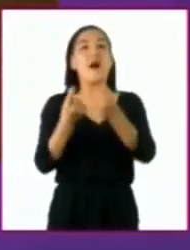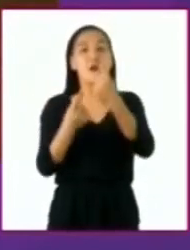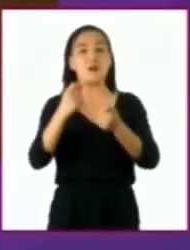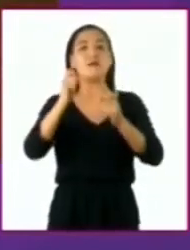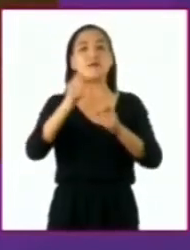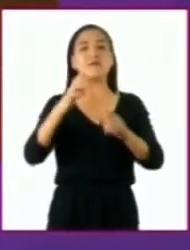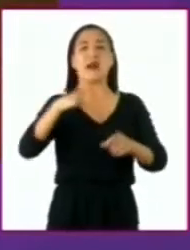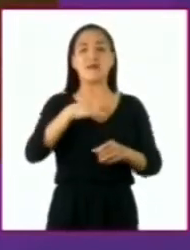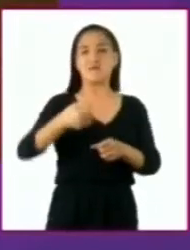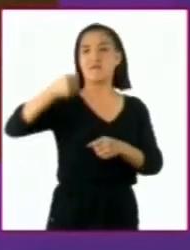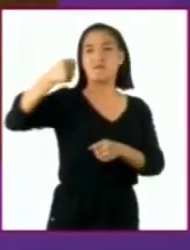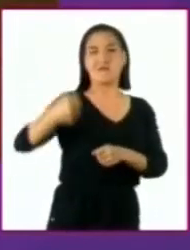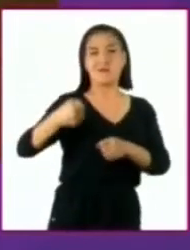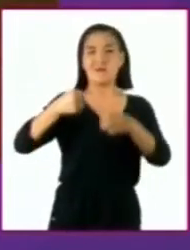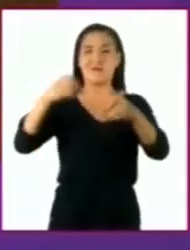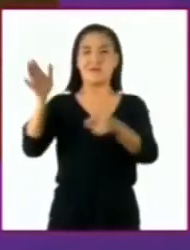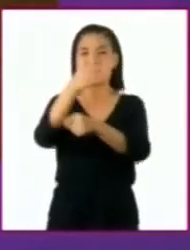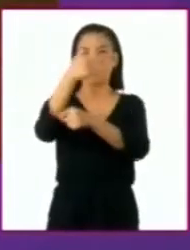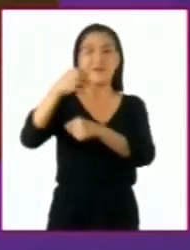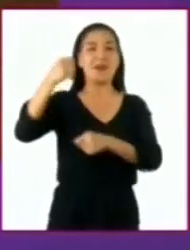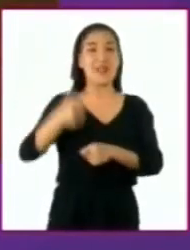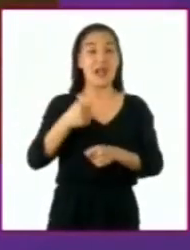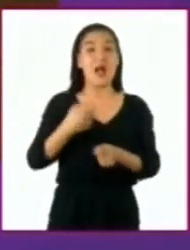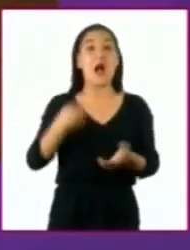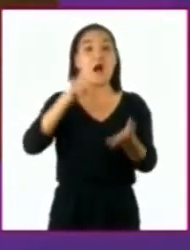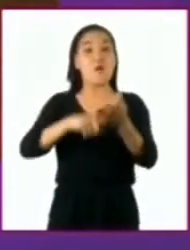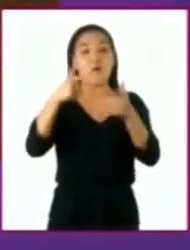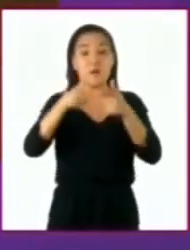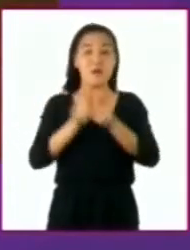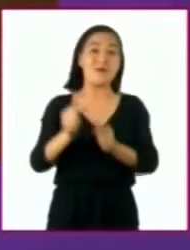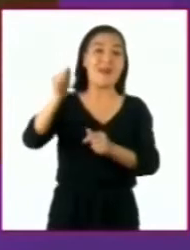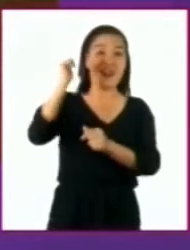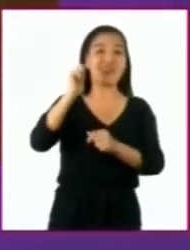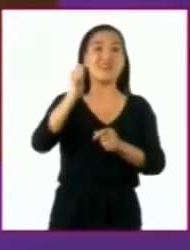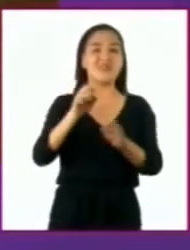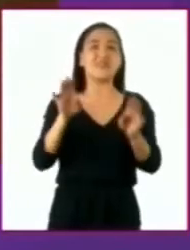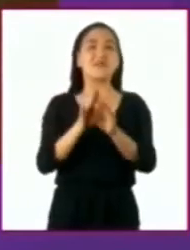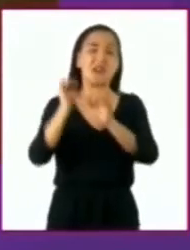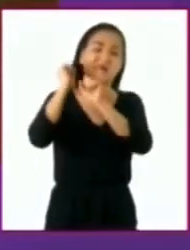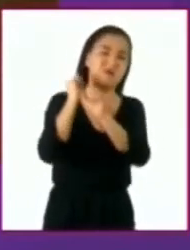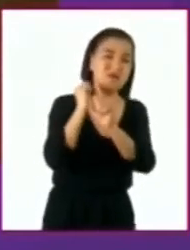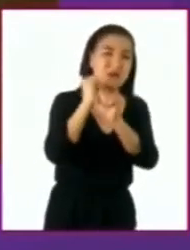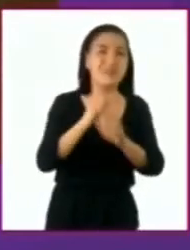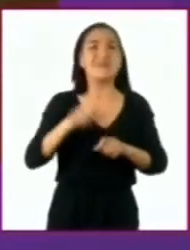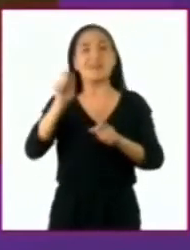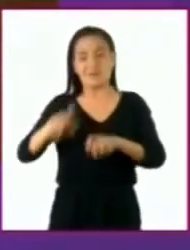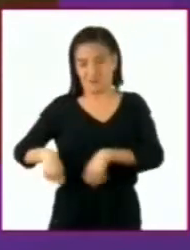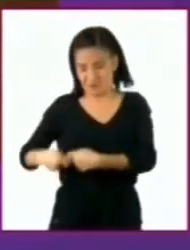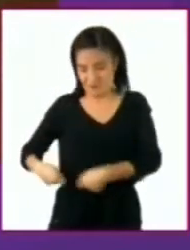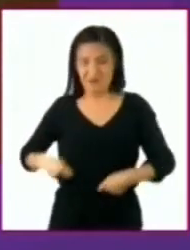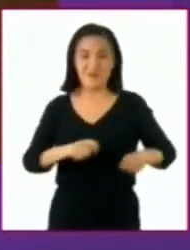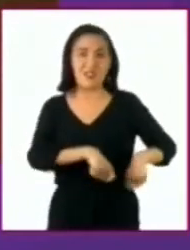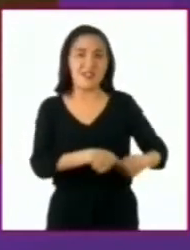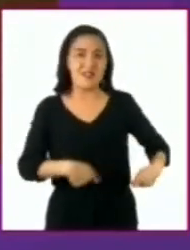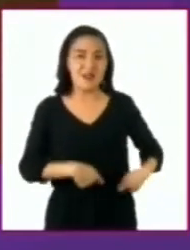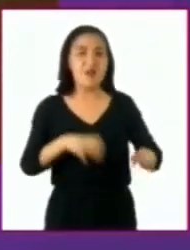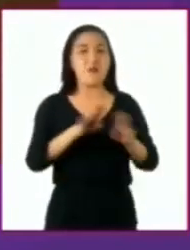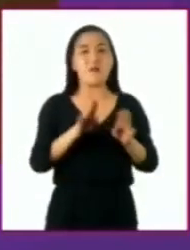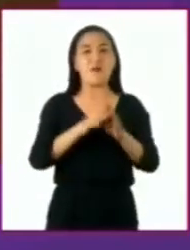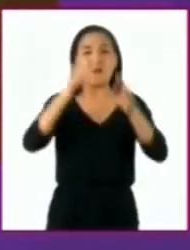estandarte. El grupo que va detrás carga bultos y portan taparrabos y una manta que cubre su